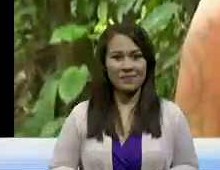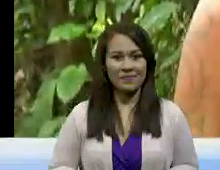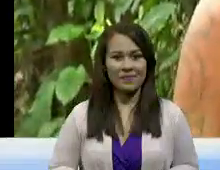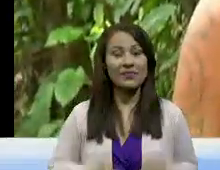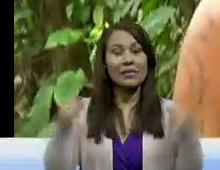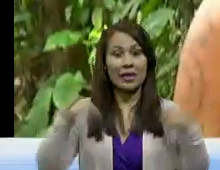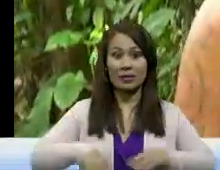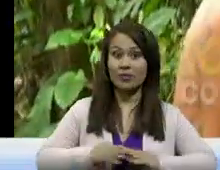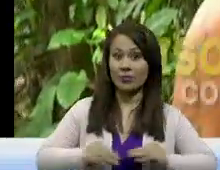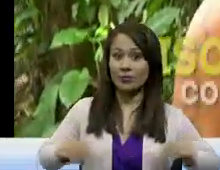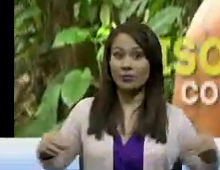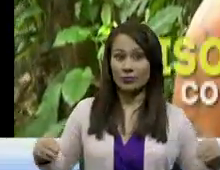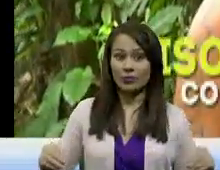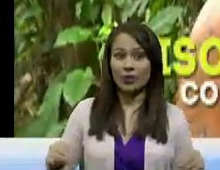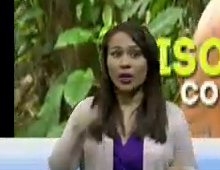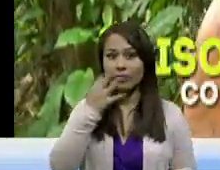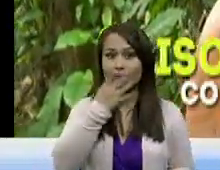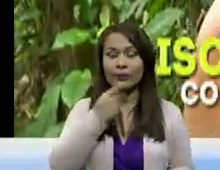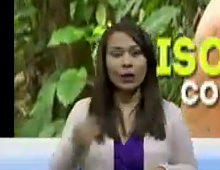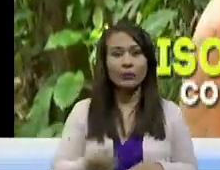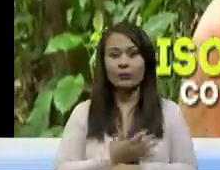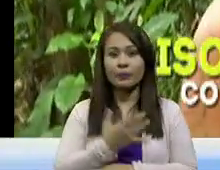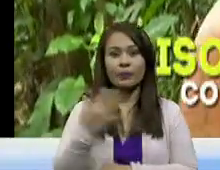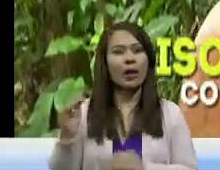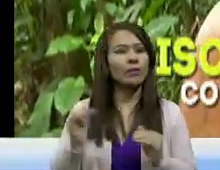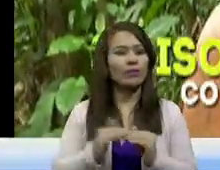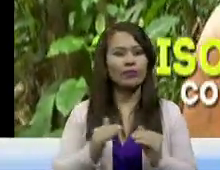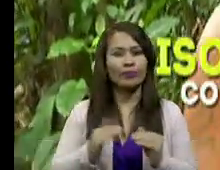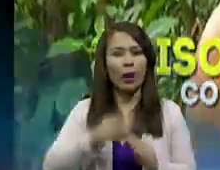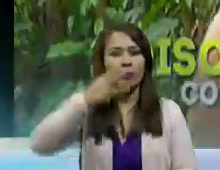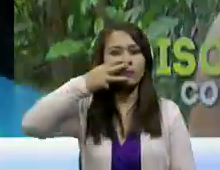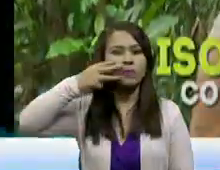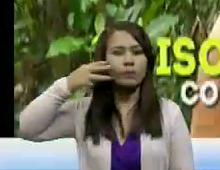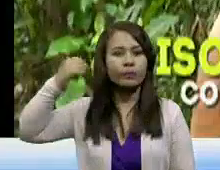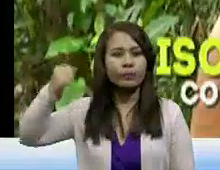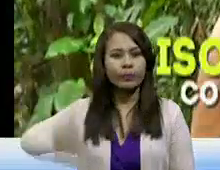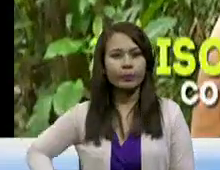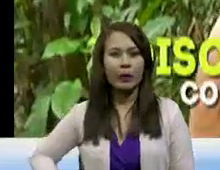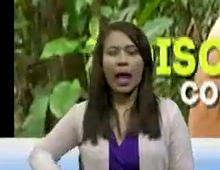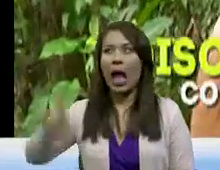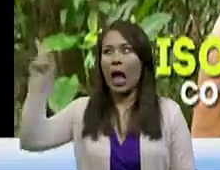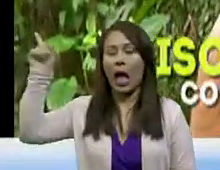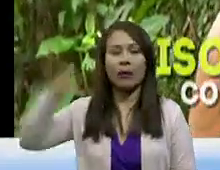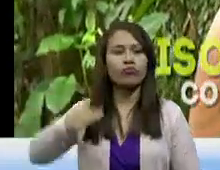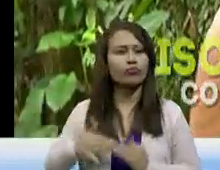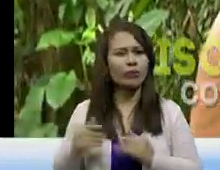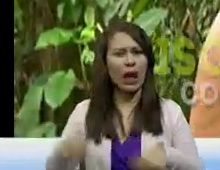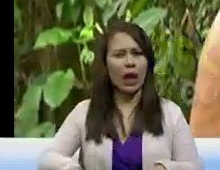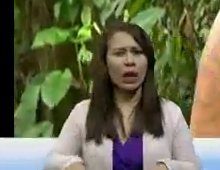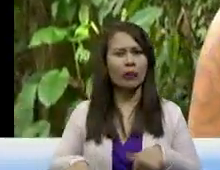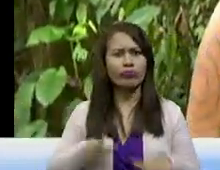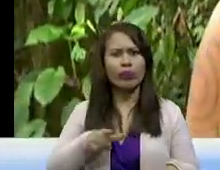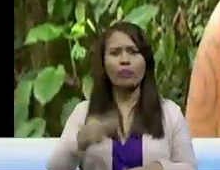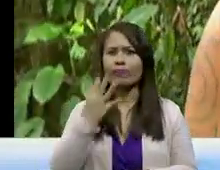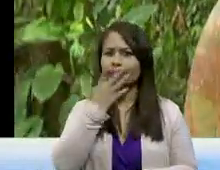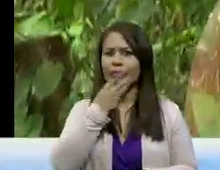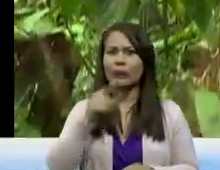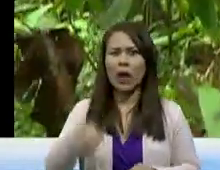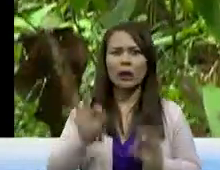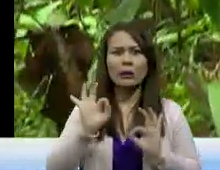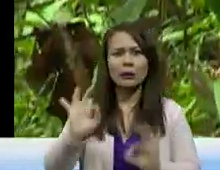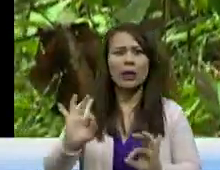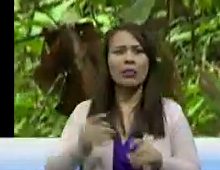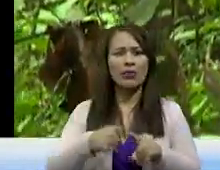Esta tierra es mejor y casi igual que la Amazonía, porque hay muchas especies que es fácil